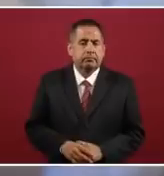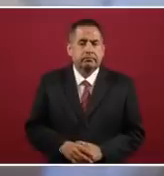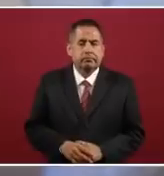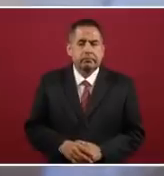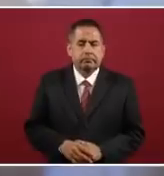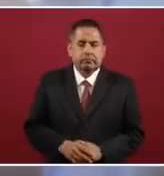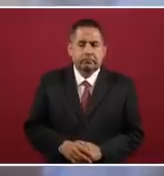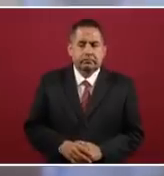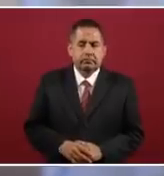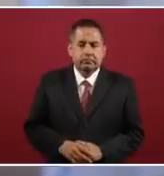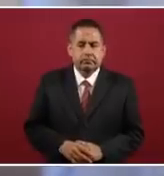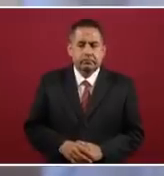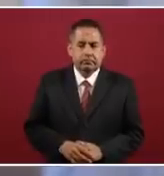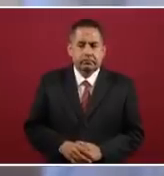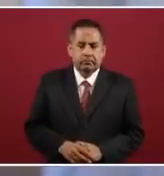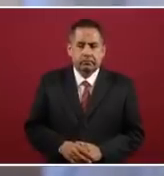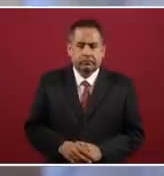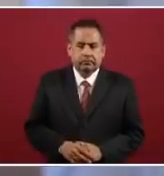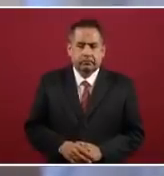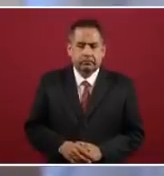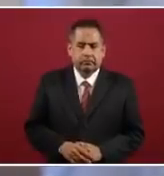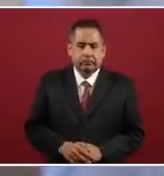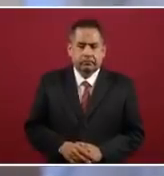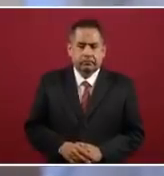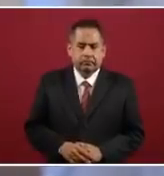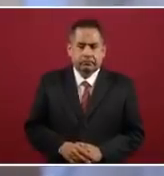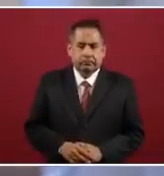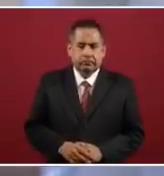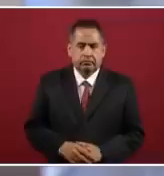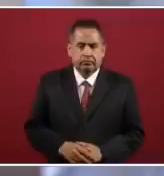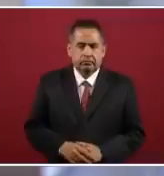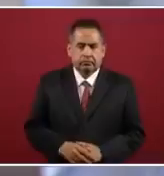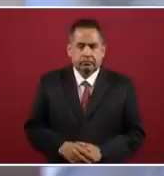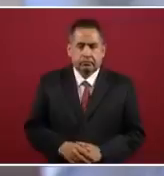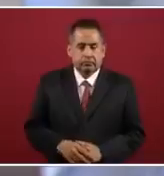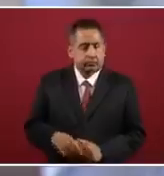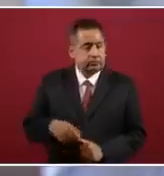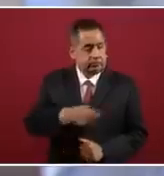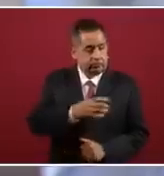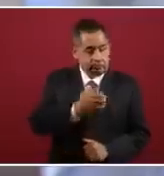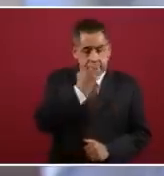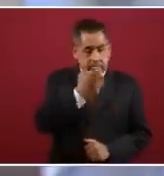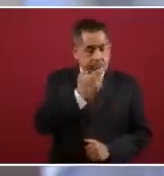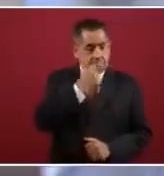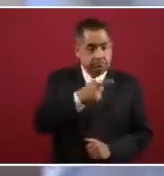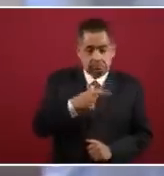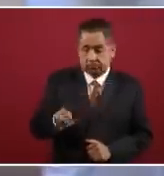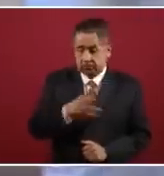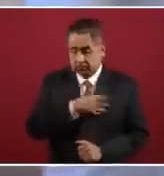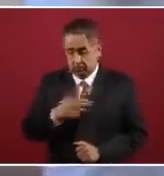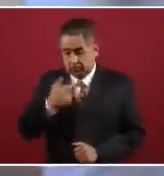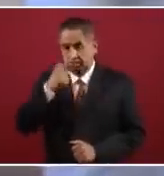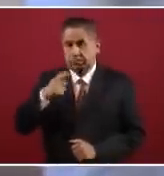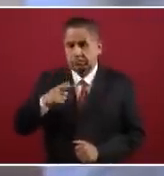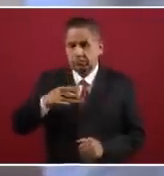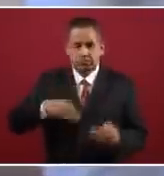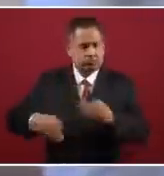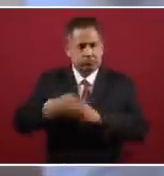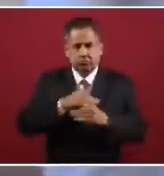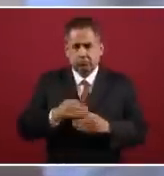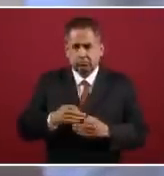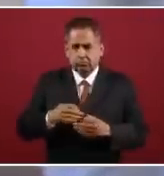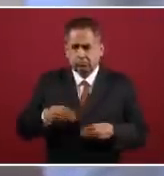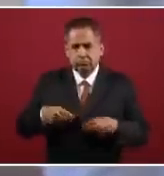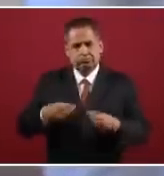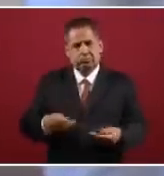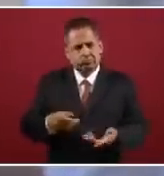para la construcción de escuelas, con aquel lema de mejores escuelas harán de nuestros hijos mejores mexicanos. Eso. Y todo el mundo donaba